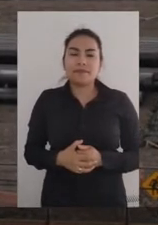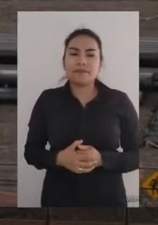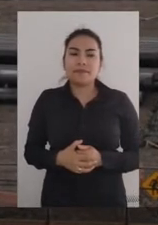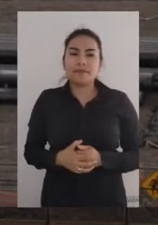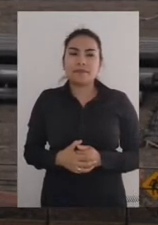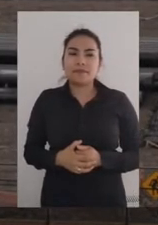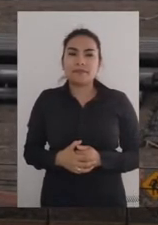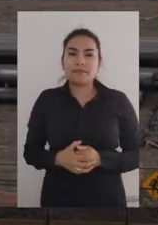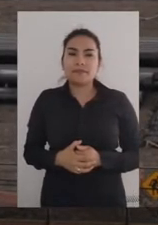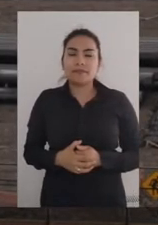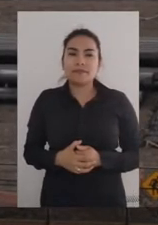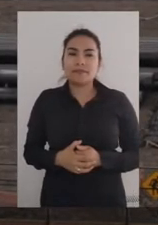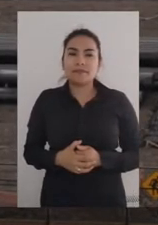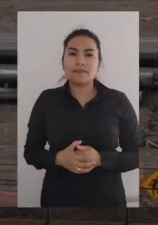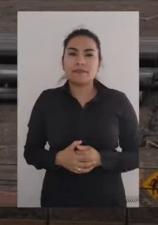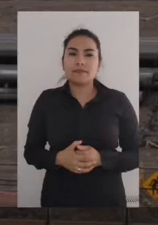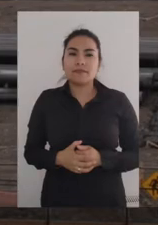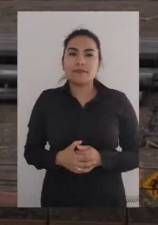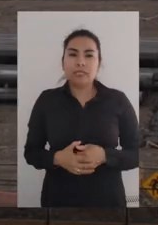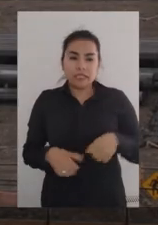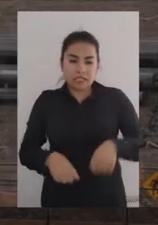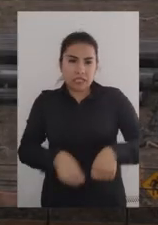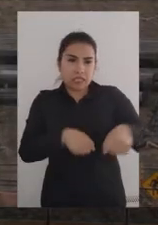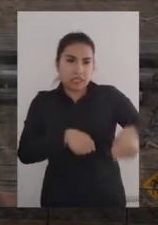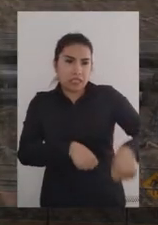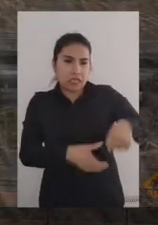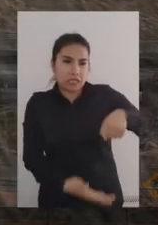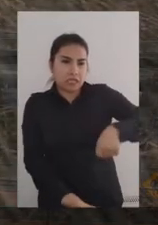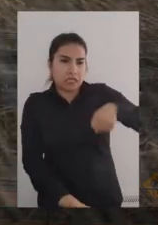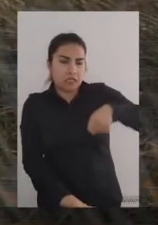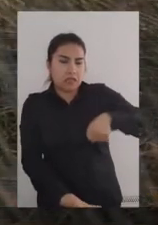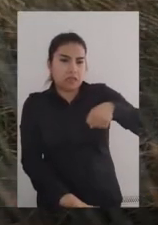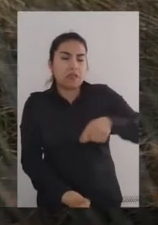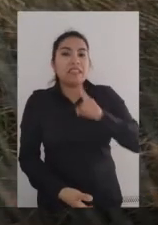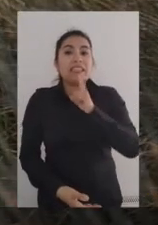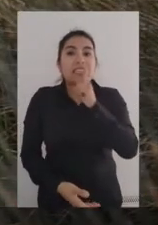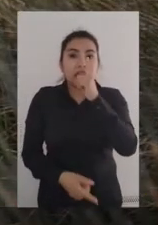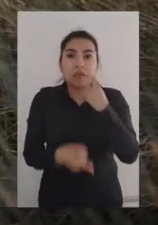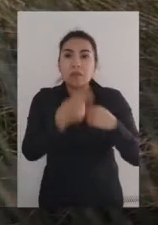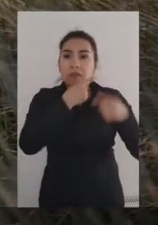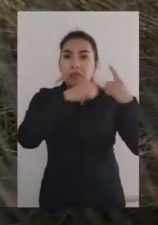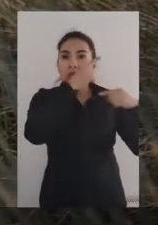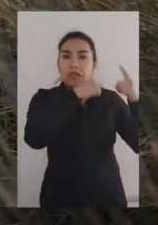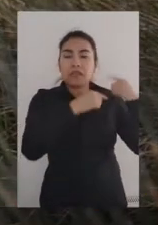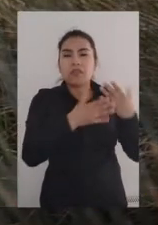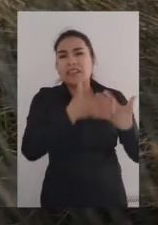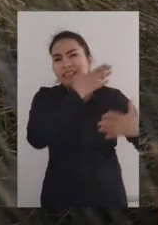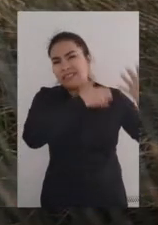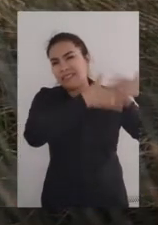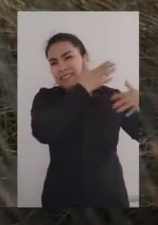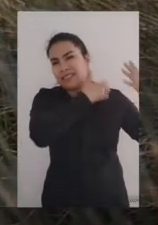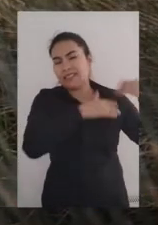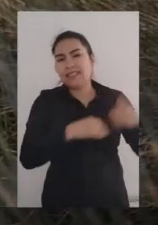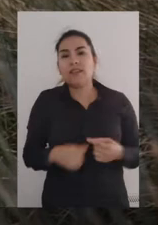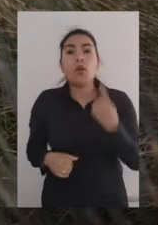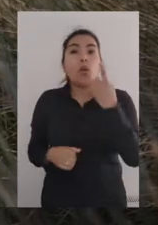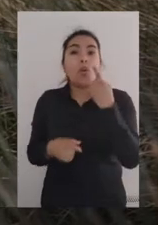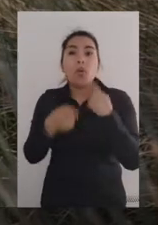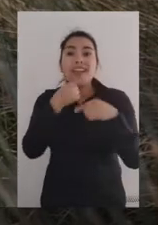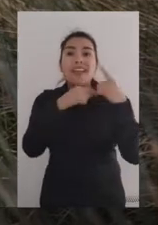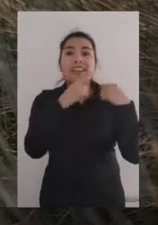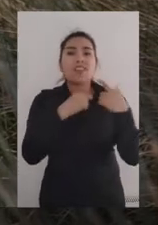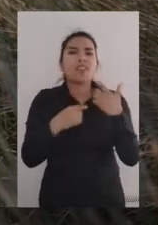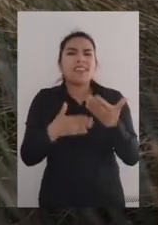canadá el canasto tiene una historia o sea una historia hacia atrás una historia que